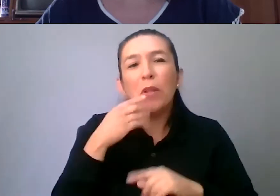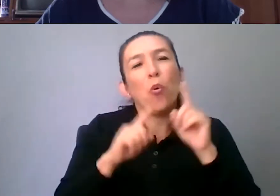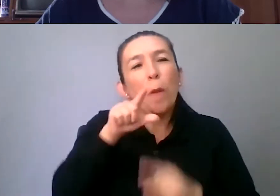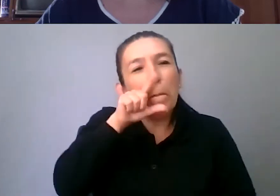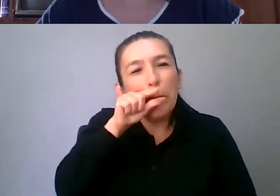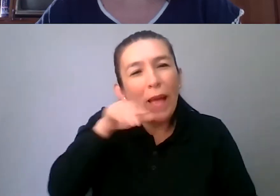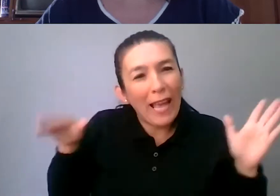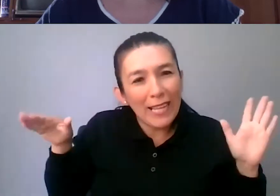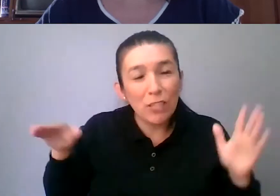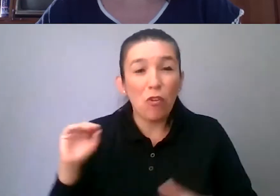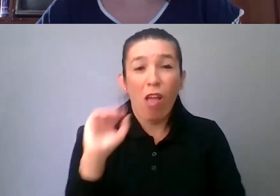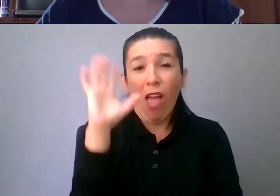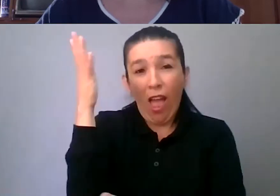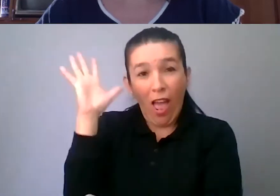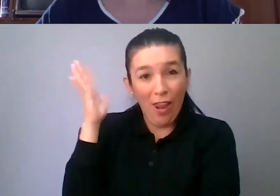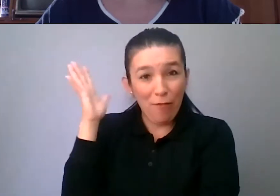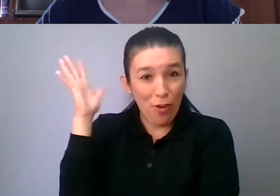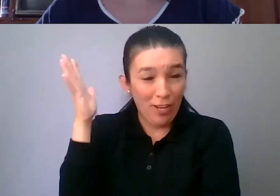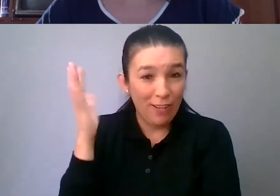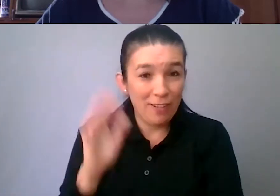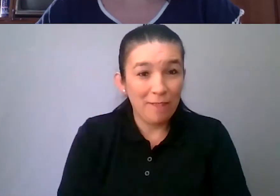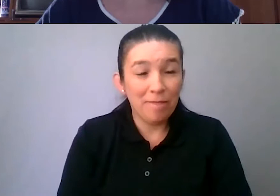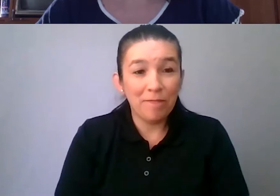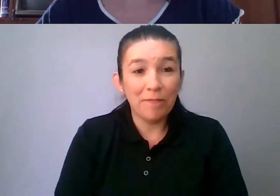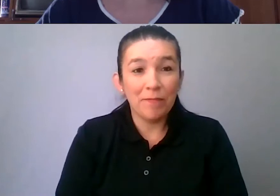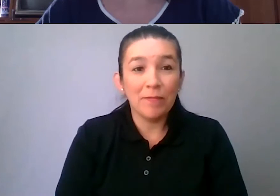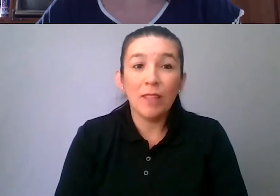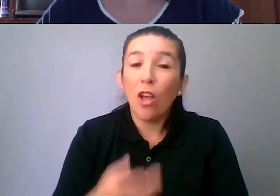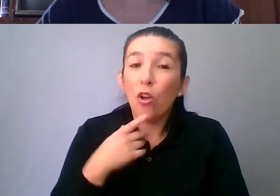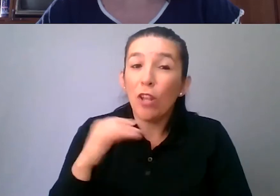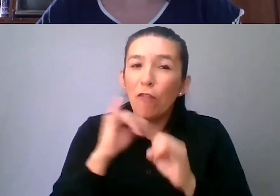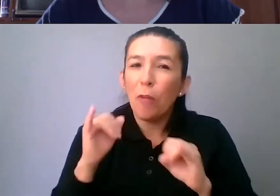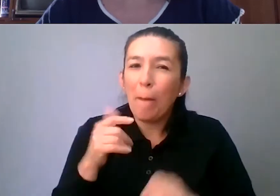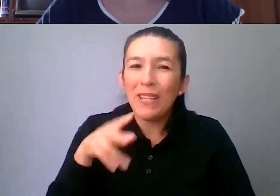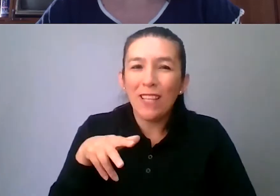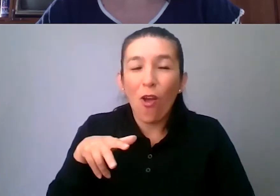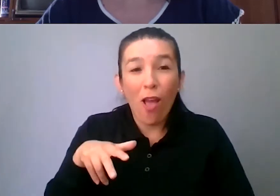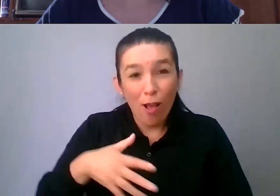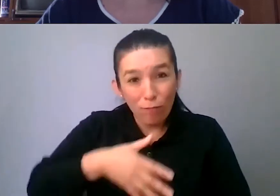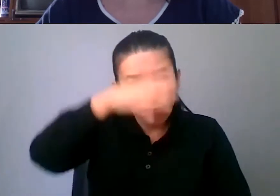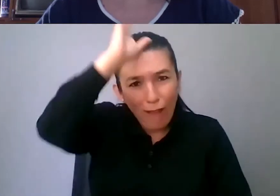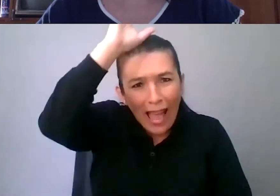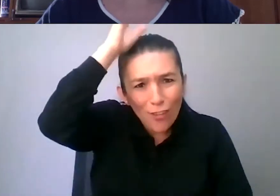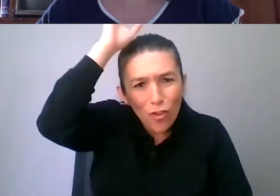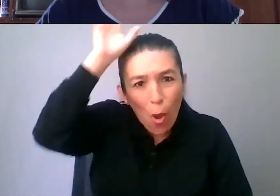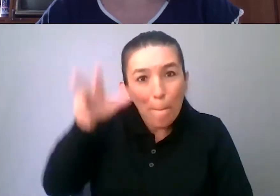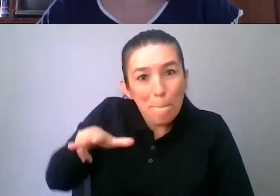de árboles. Está la figura de la pata de gallo. La pata de